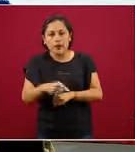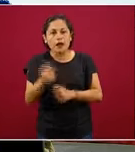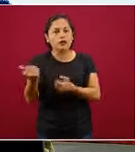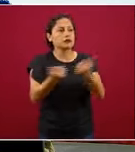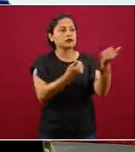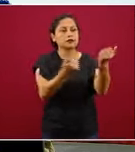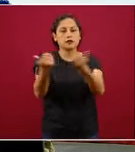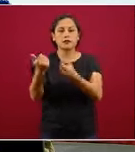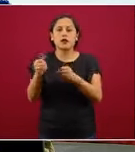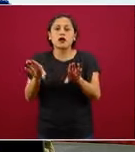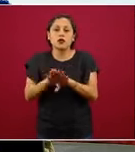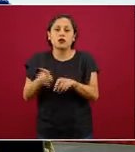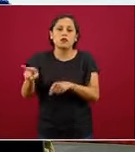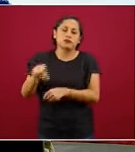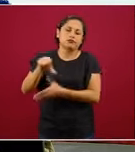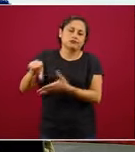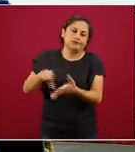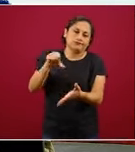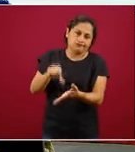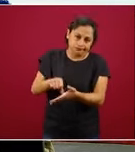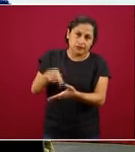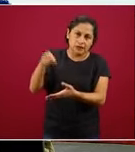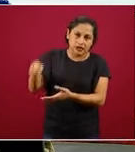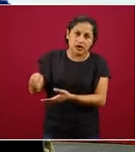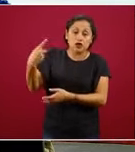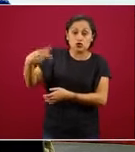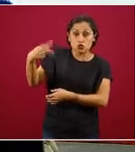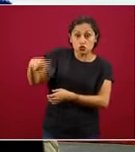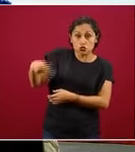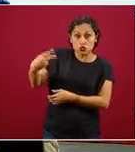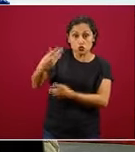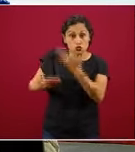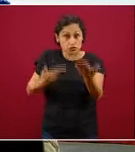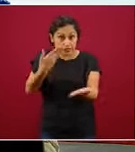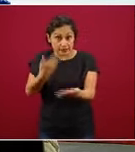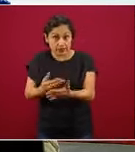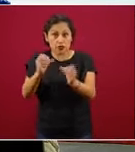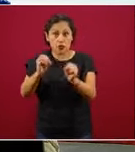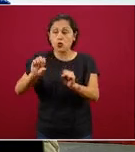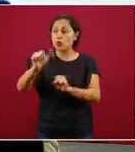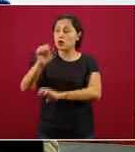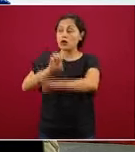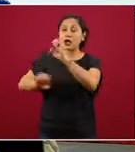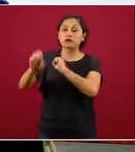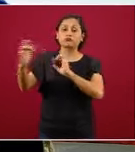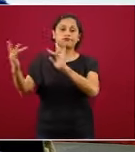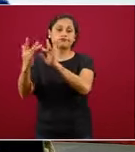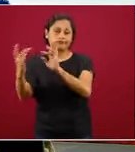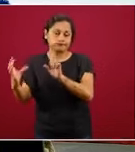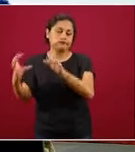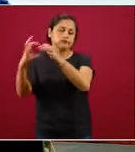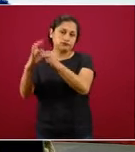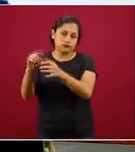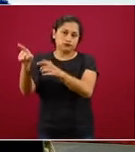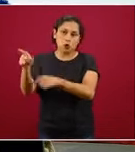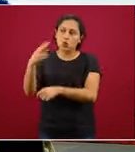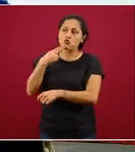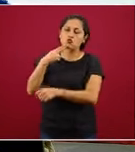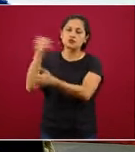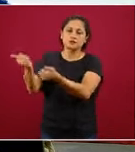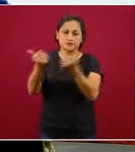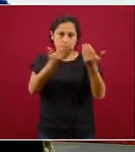a través de sus servicios propios o de servicios de terceros que ellos mismos coordinan. Entonces se les busca el lugar, se identifica